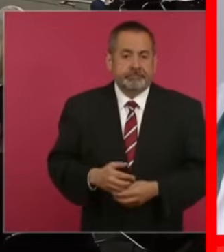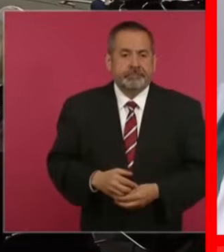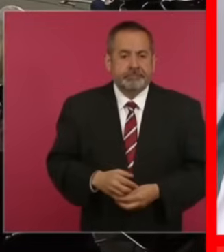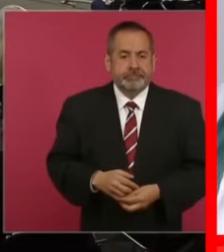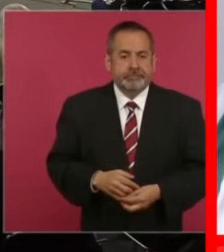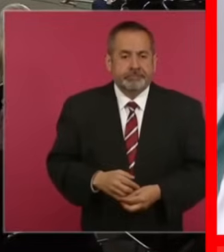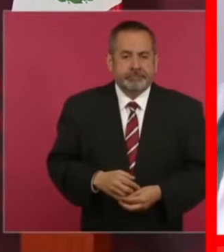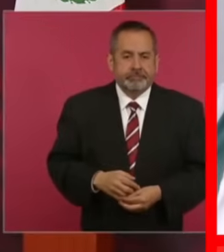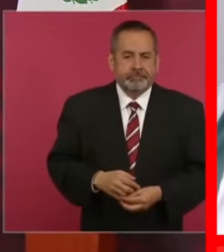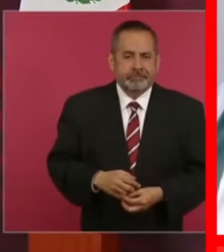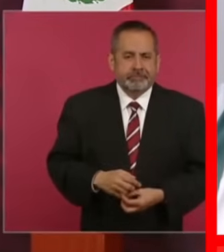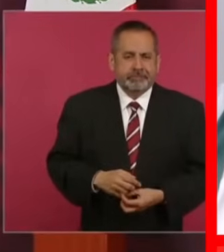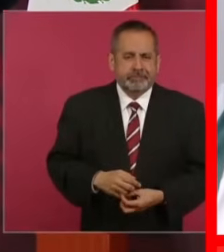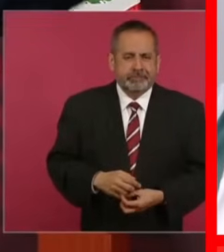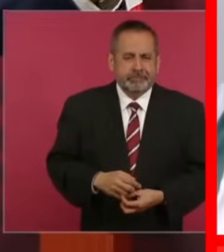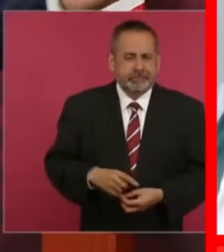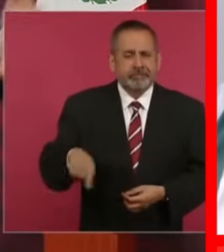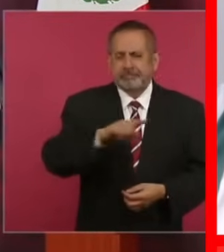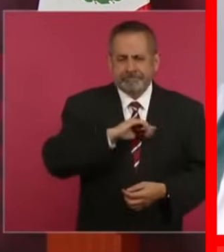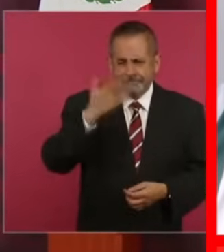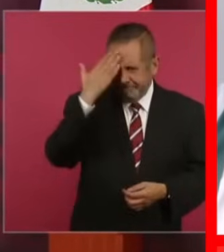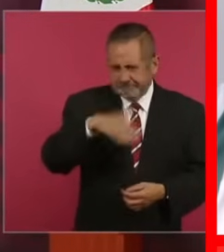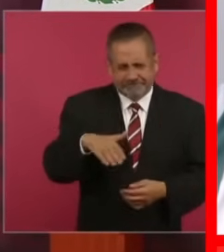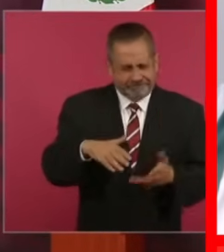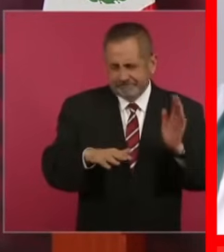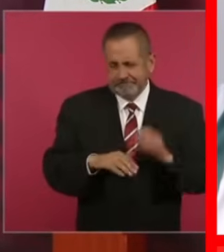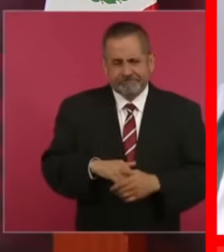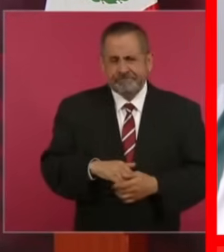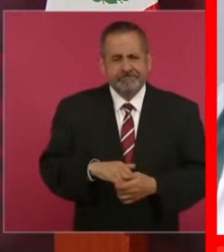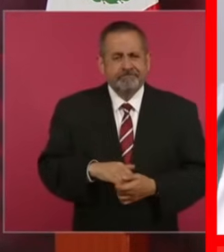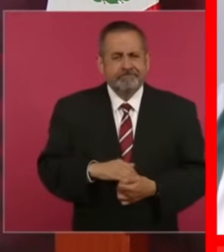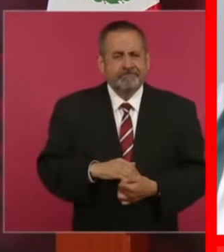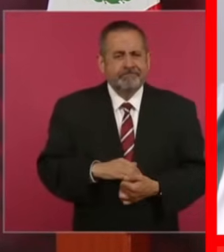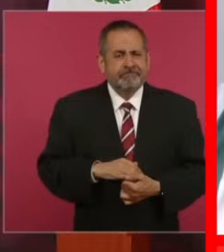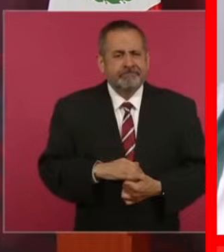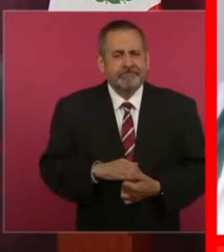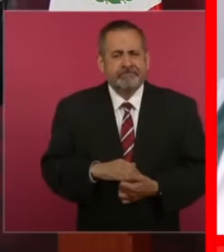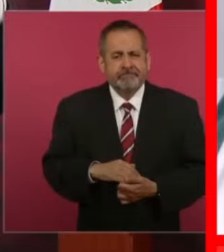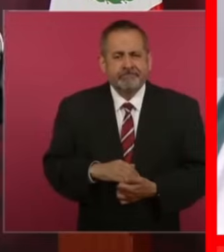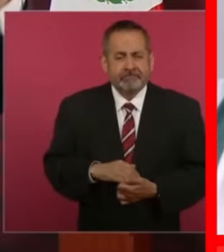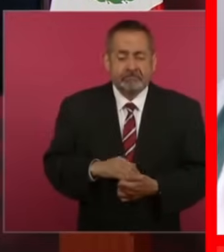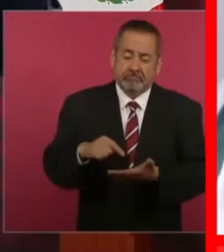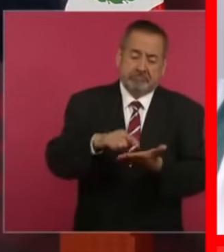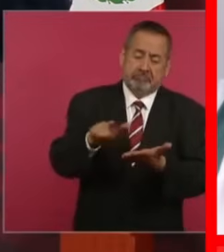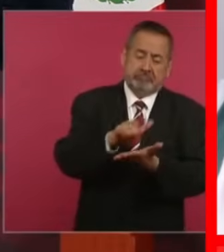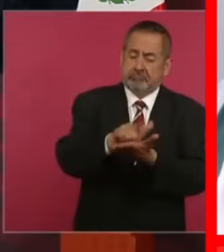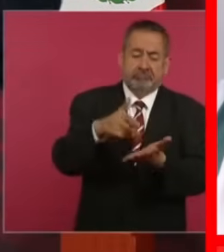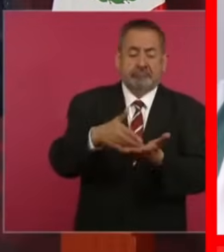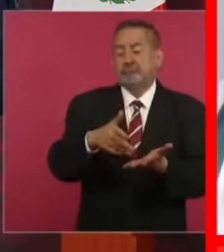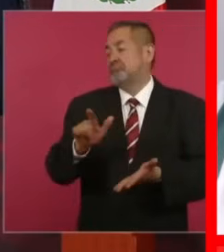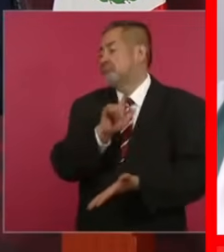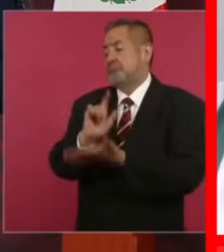merezco ya sabemos todo eso ya está en la ley la ley es